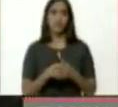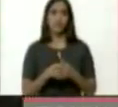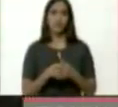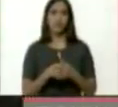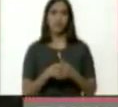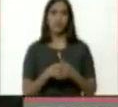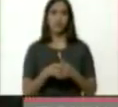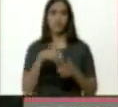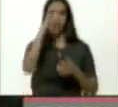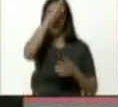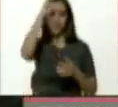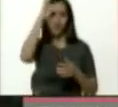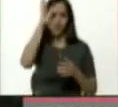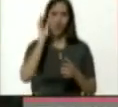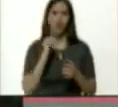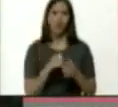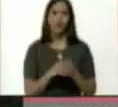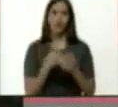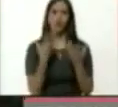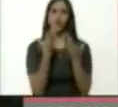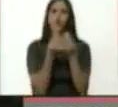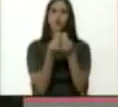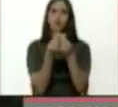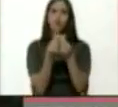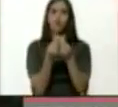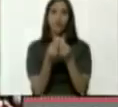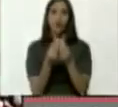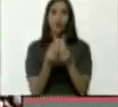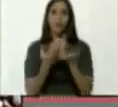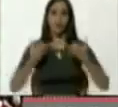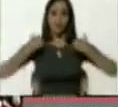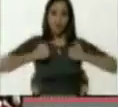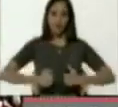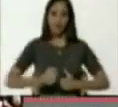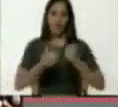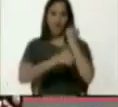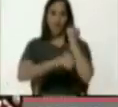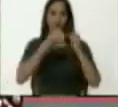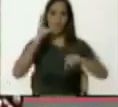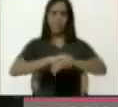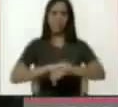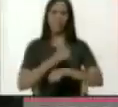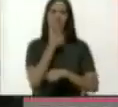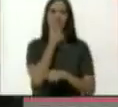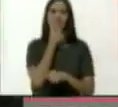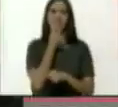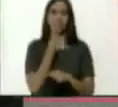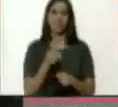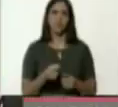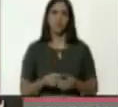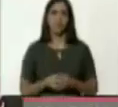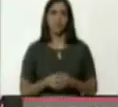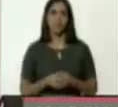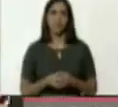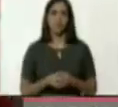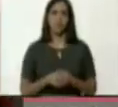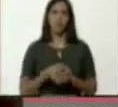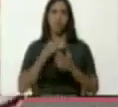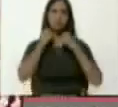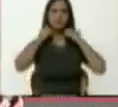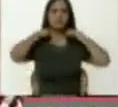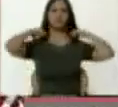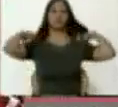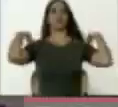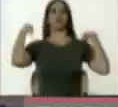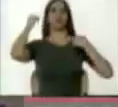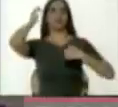Estaba Diosdado... Que estaban los dos junticos. Para ponerle la braga naranja. O sea, eso, aquí están papitas, pero una cosa sí. Pero además... Échale